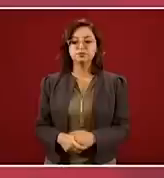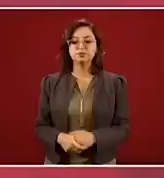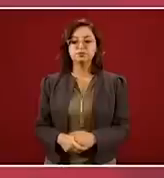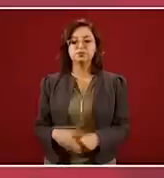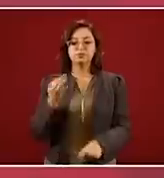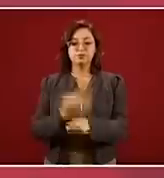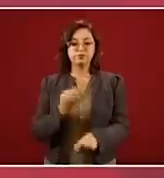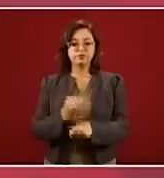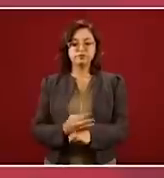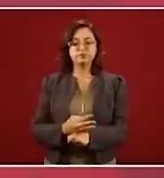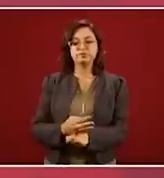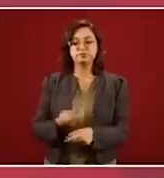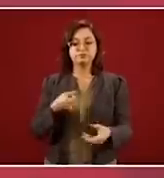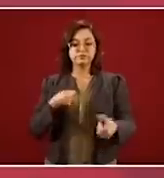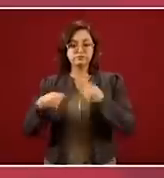de ahora